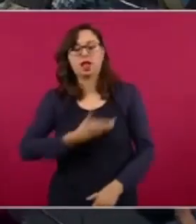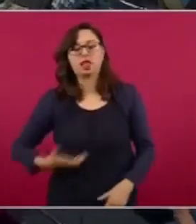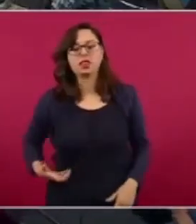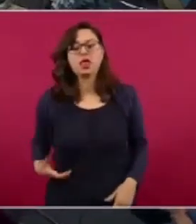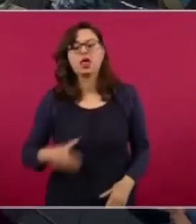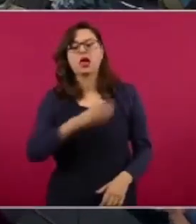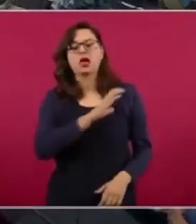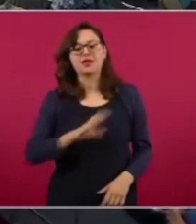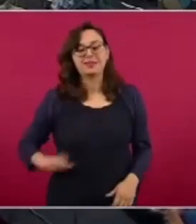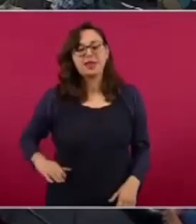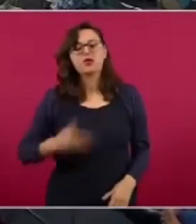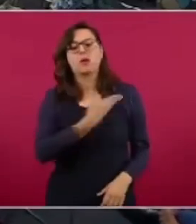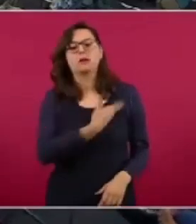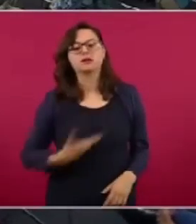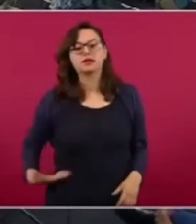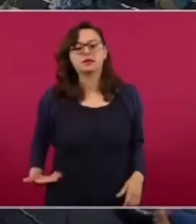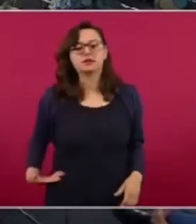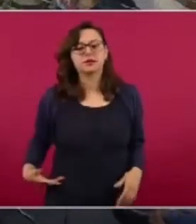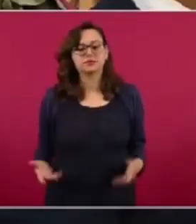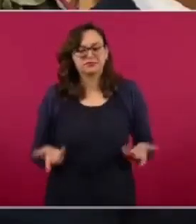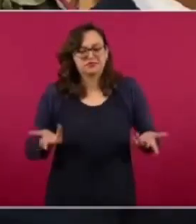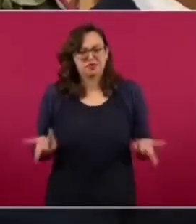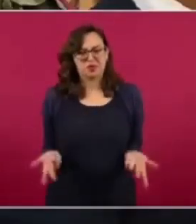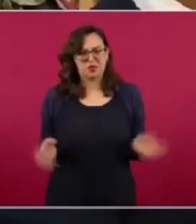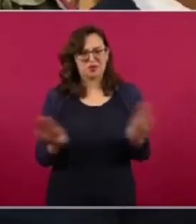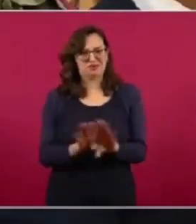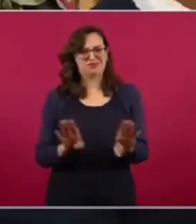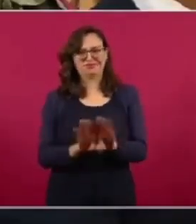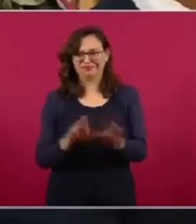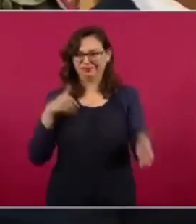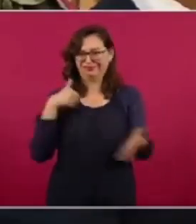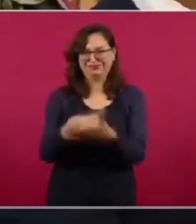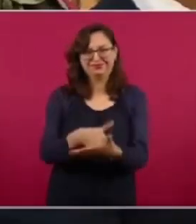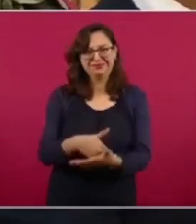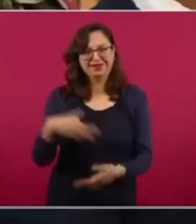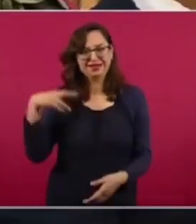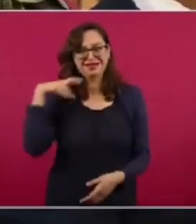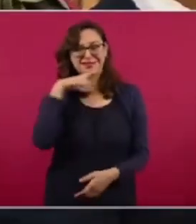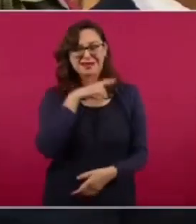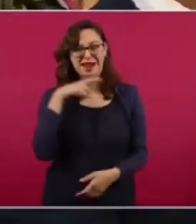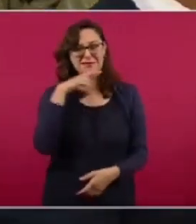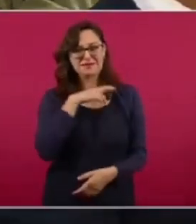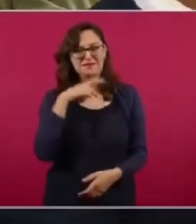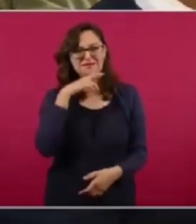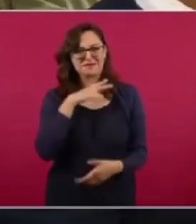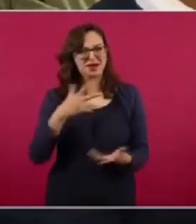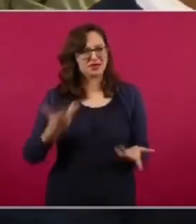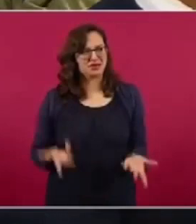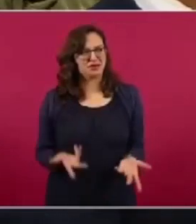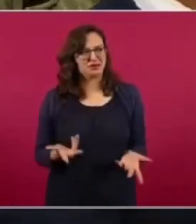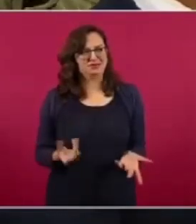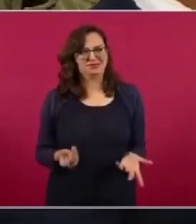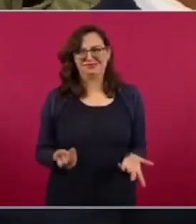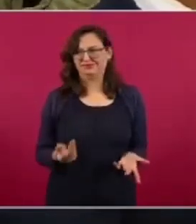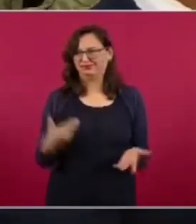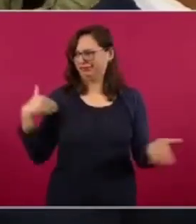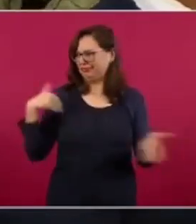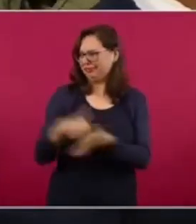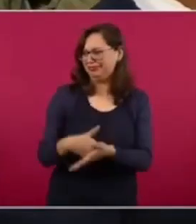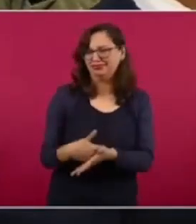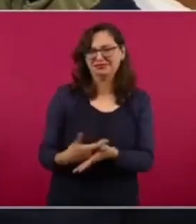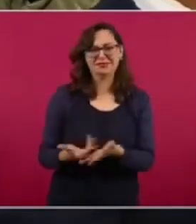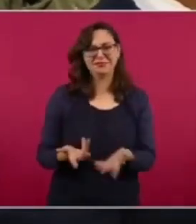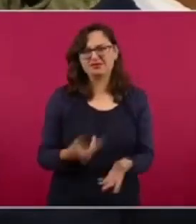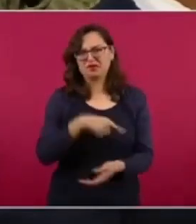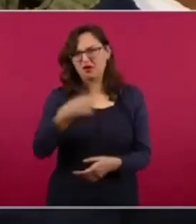es, bueno, ¿cuál es su opinión? ¿No se está ya adelantando mucho el proceso presidencial y eso empaña lo que va a terminar